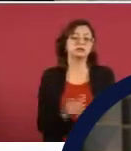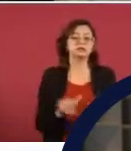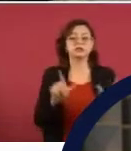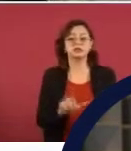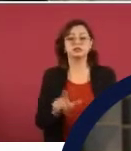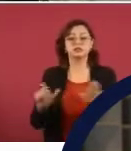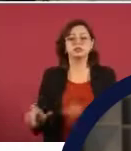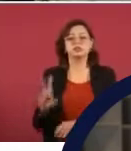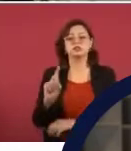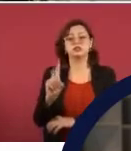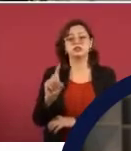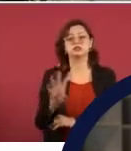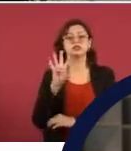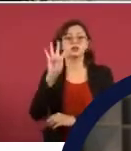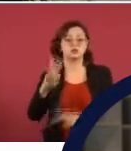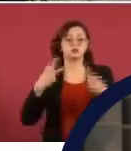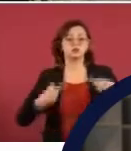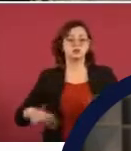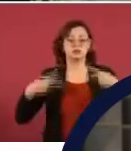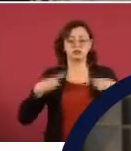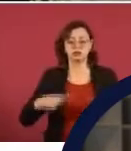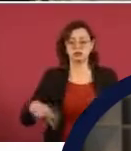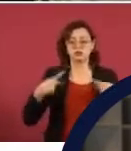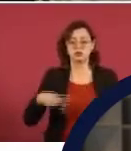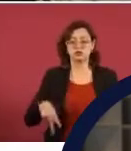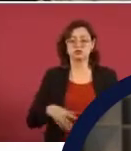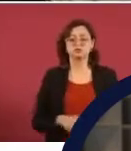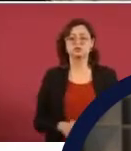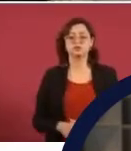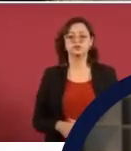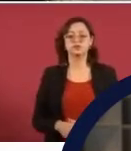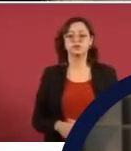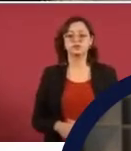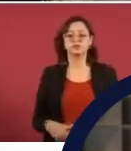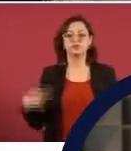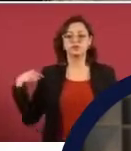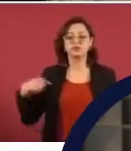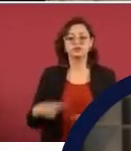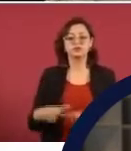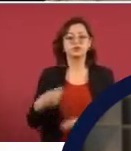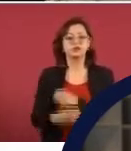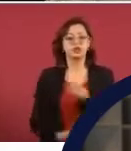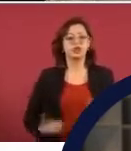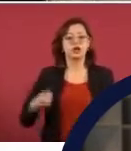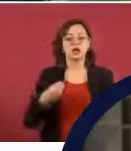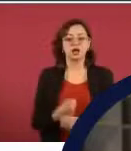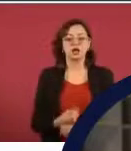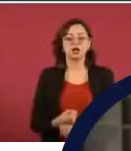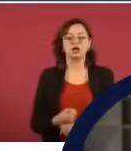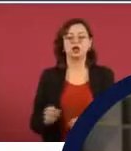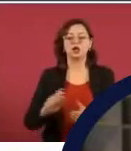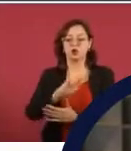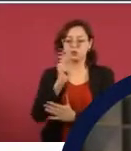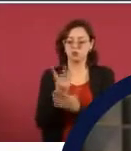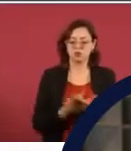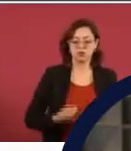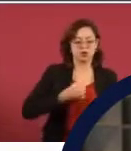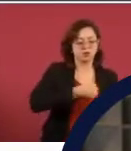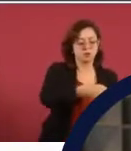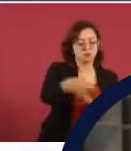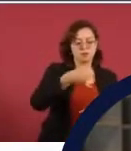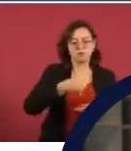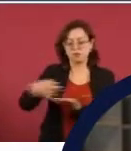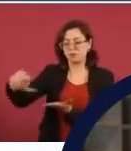pues muy muy muy difusa, digamos, ¿no?, en el tiempo y en los resultados. Y por otro lado, pues la prédica